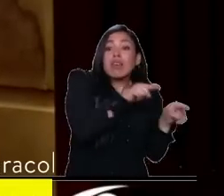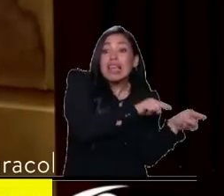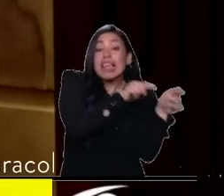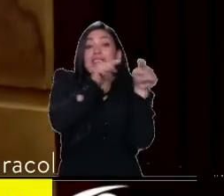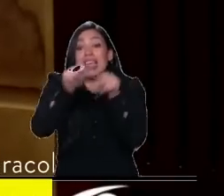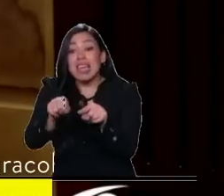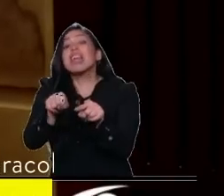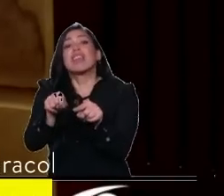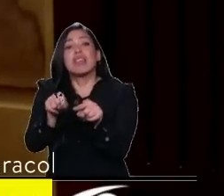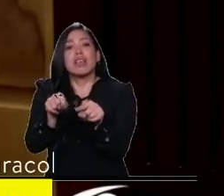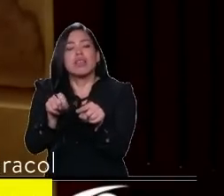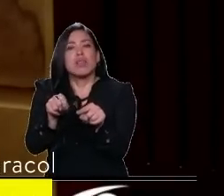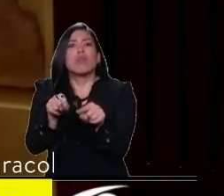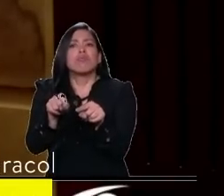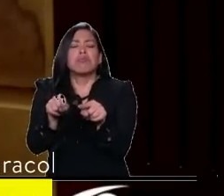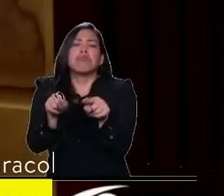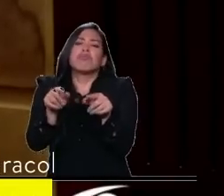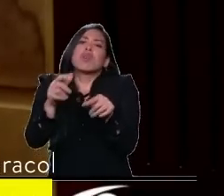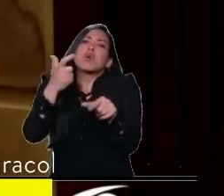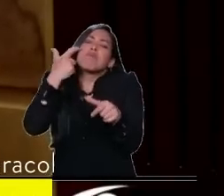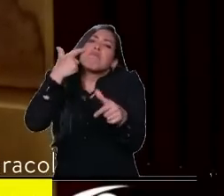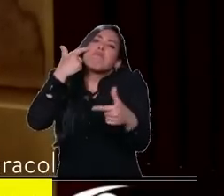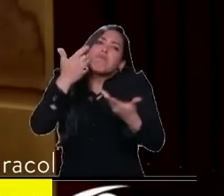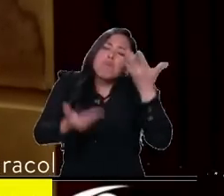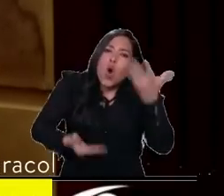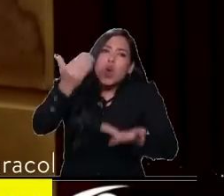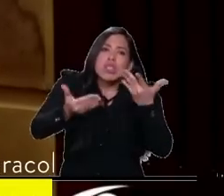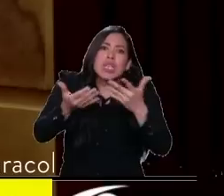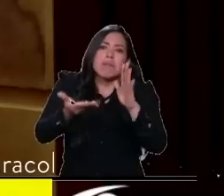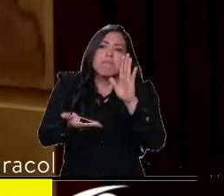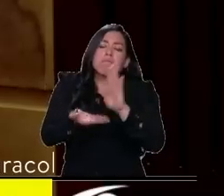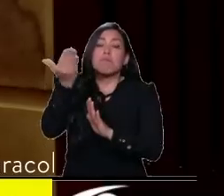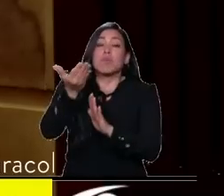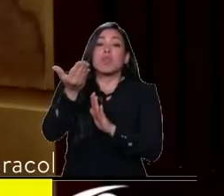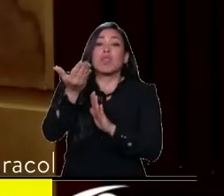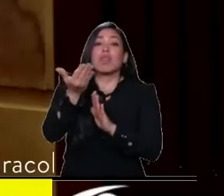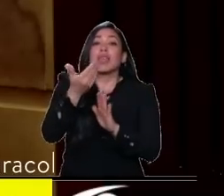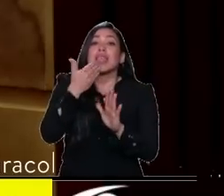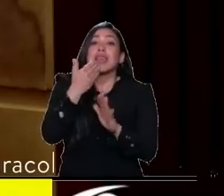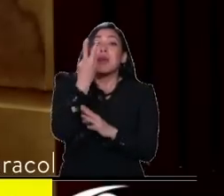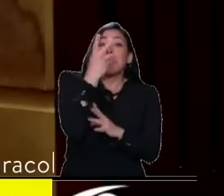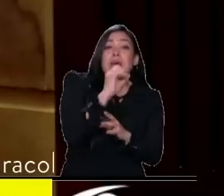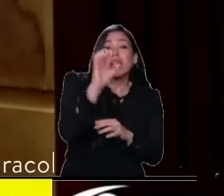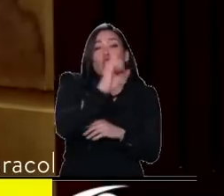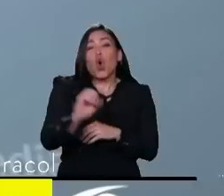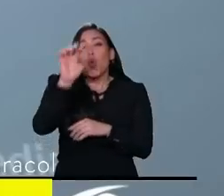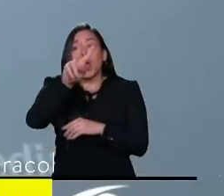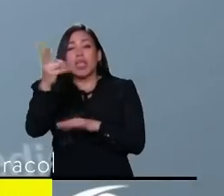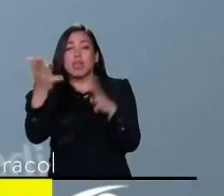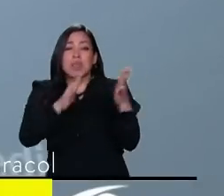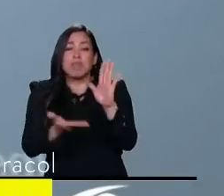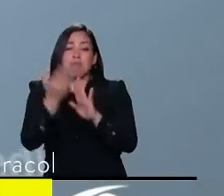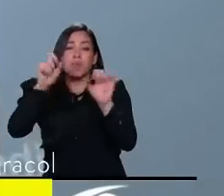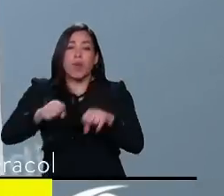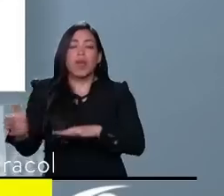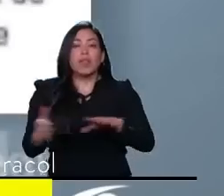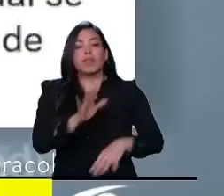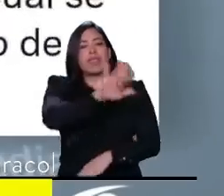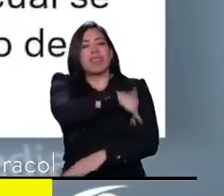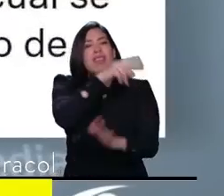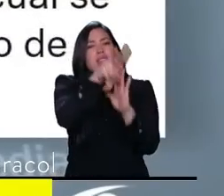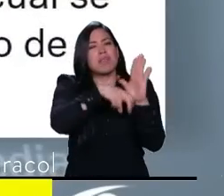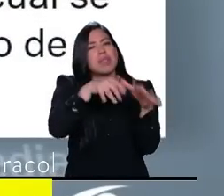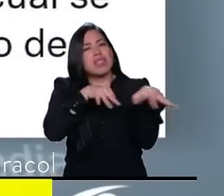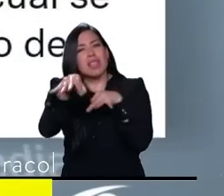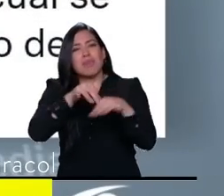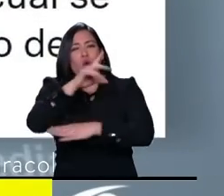nuestra autosuficiencia podría incluso aumentar después de 2042. El Ministerio de Minas